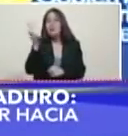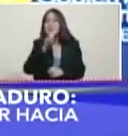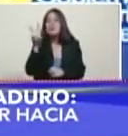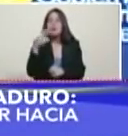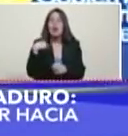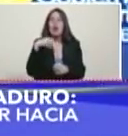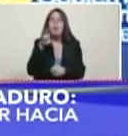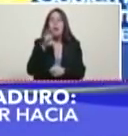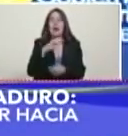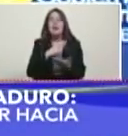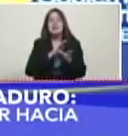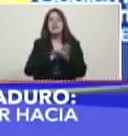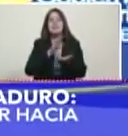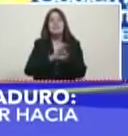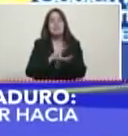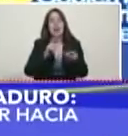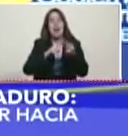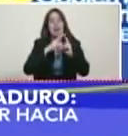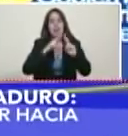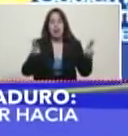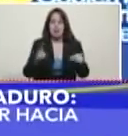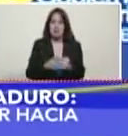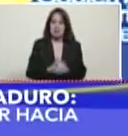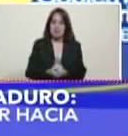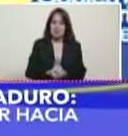paz, de paz.